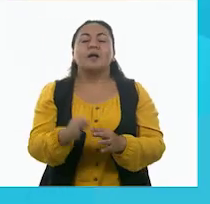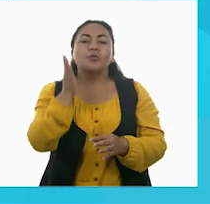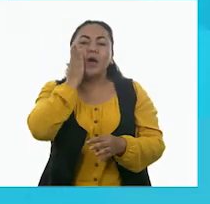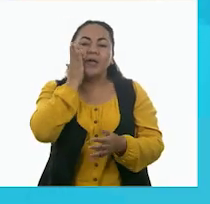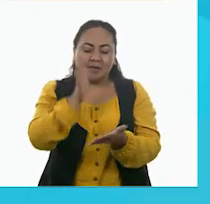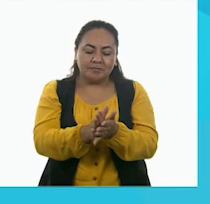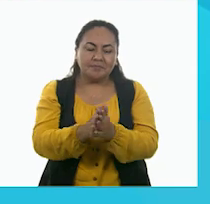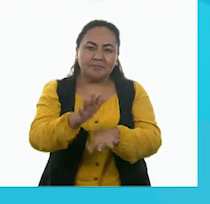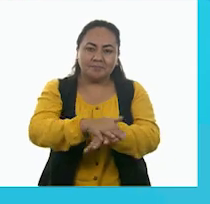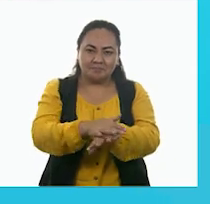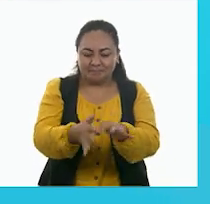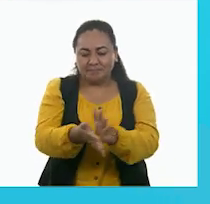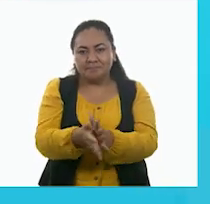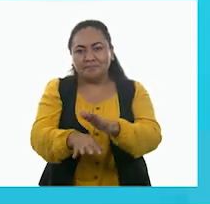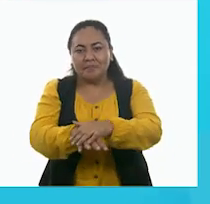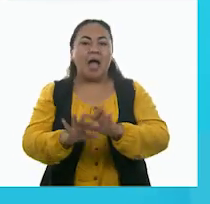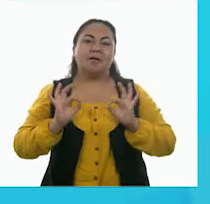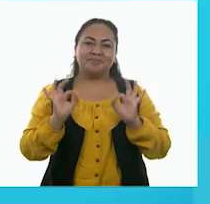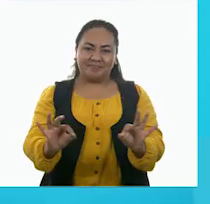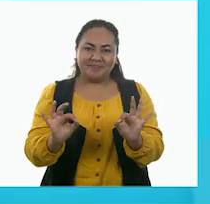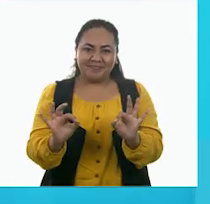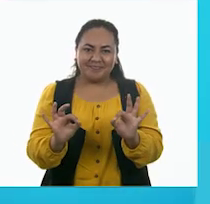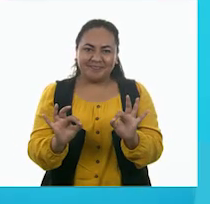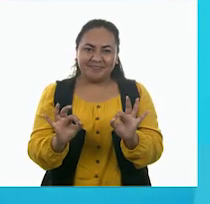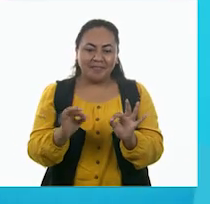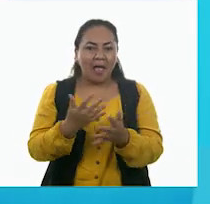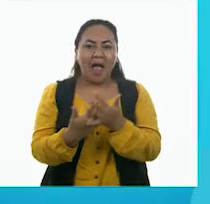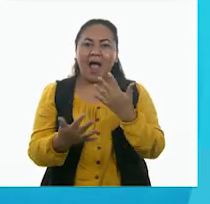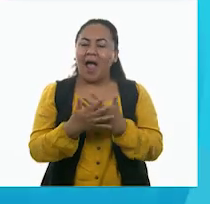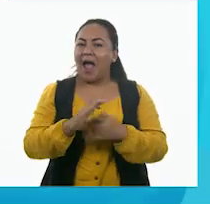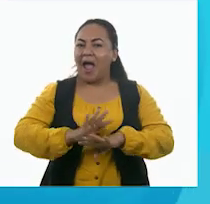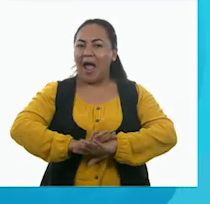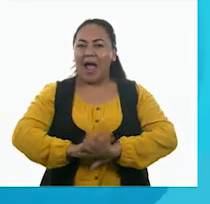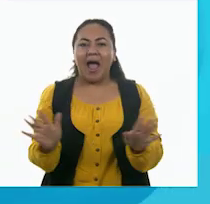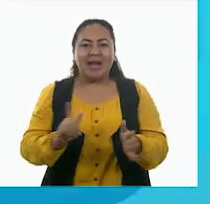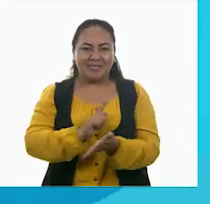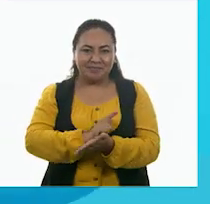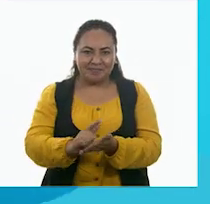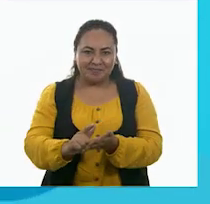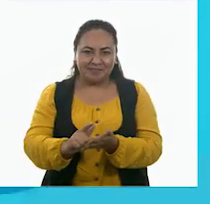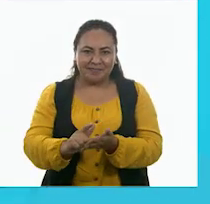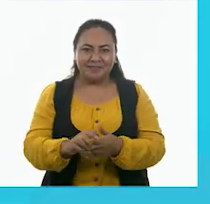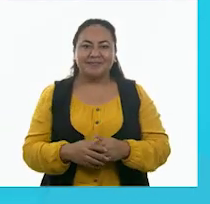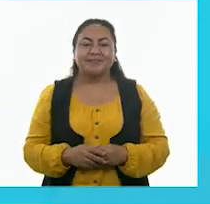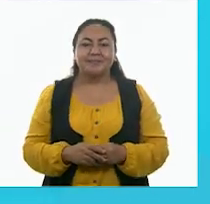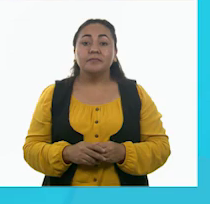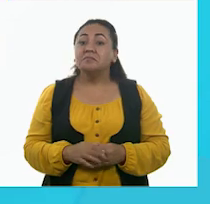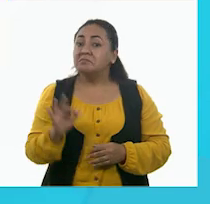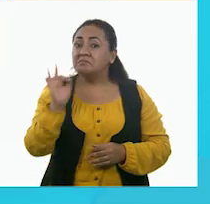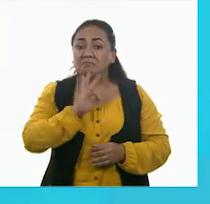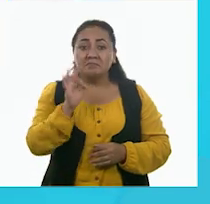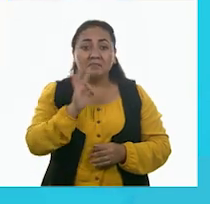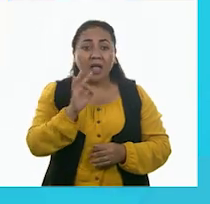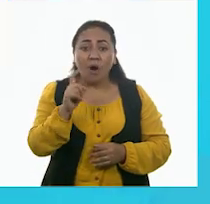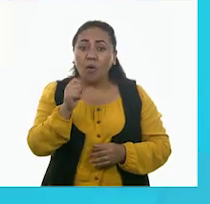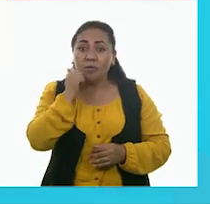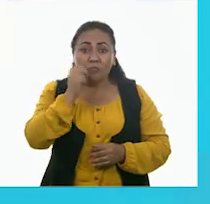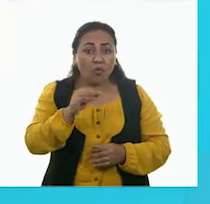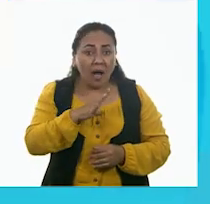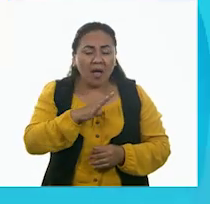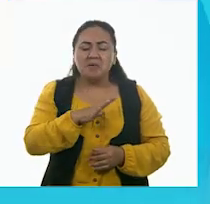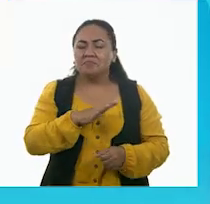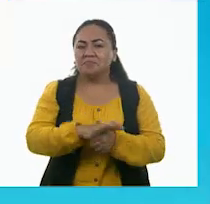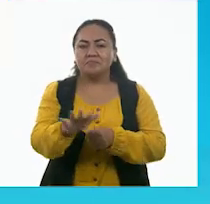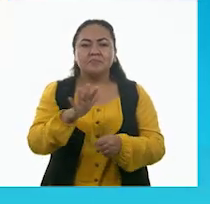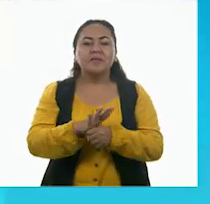Sécalas con una toalla y listo, tus manos están limpias. Si no tienes agua y jabón,